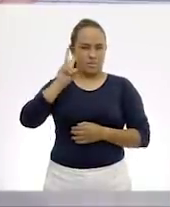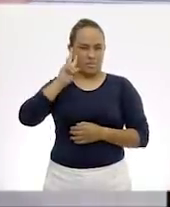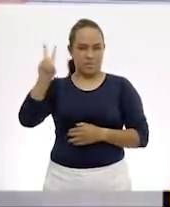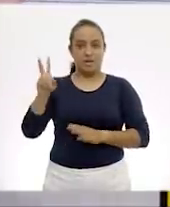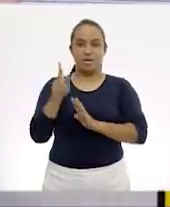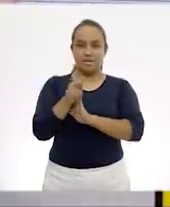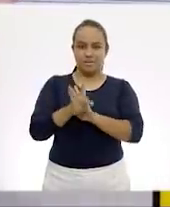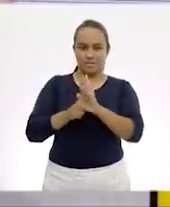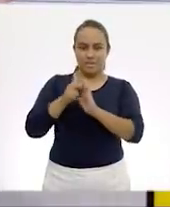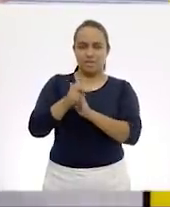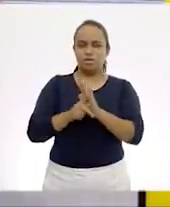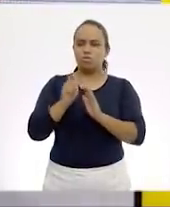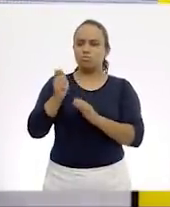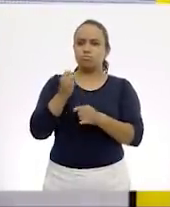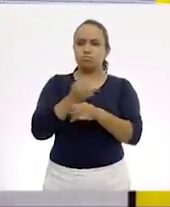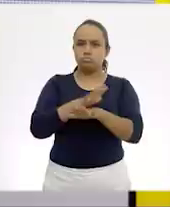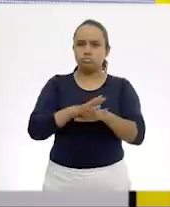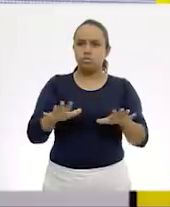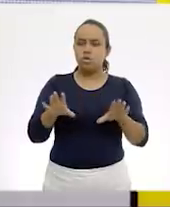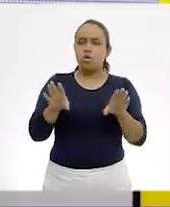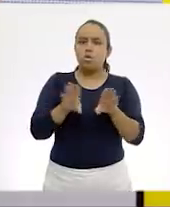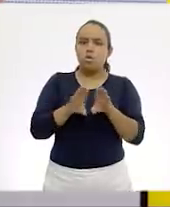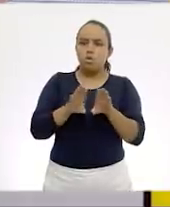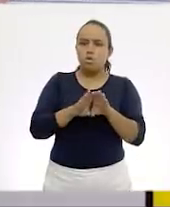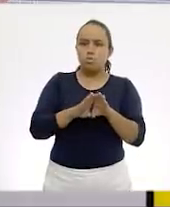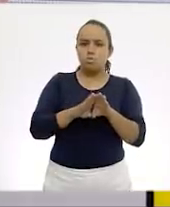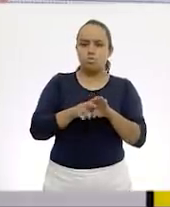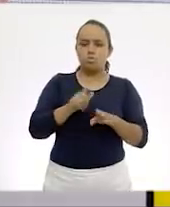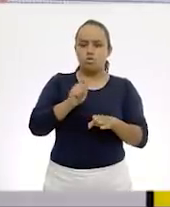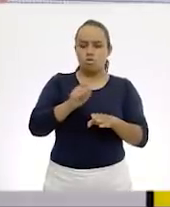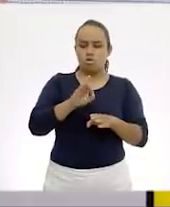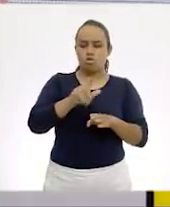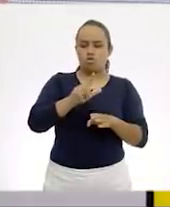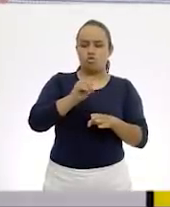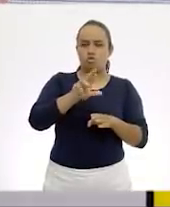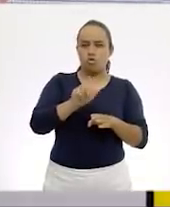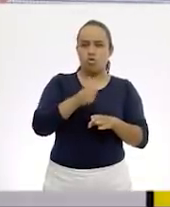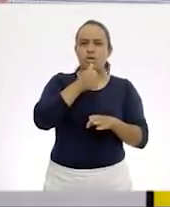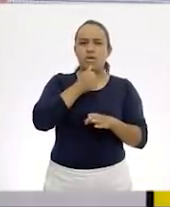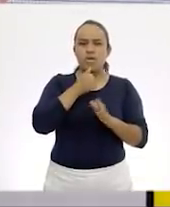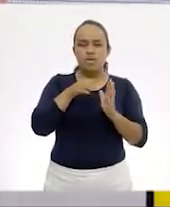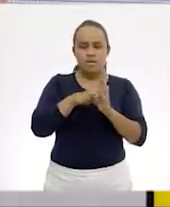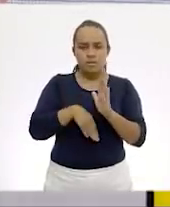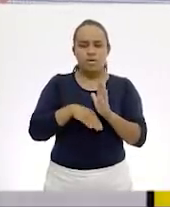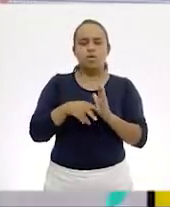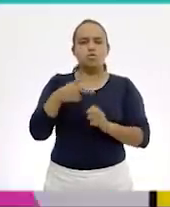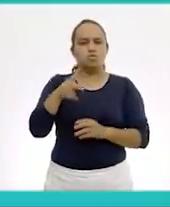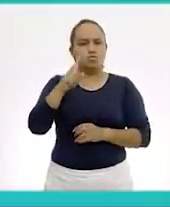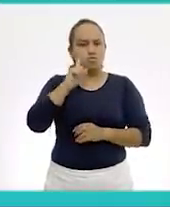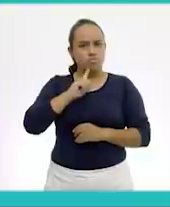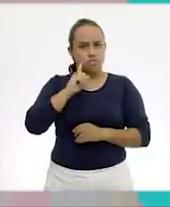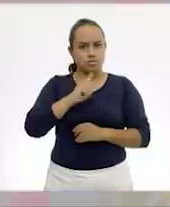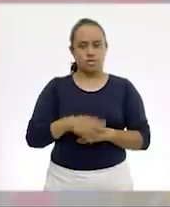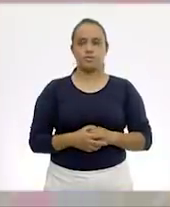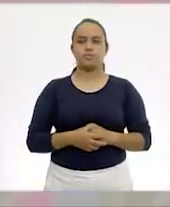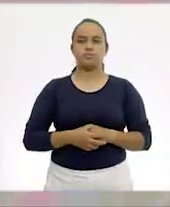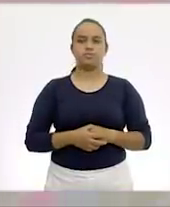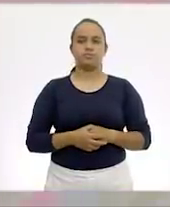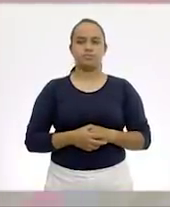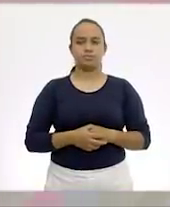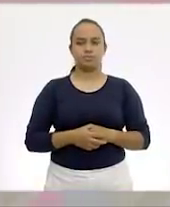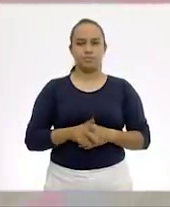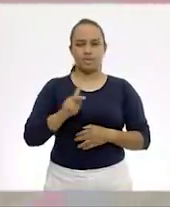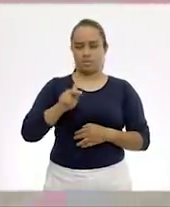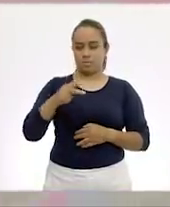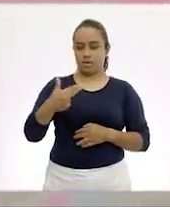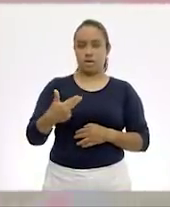siguiente video con información relevante sobre la flora vaginal y el aparato reproductor femenino. El